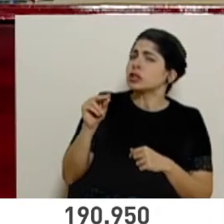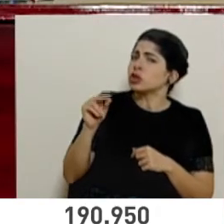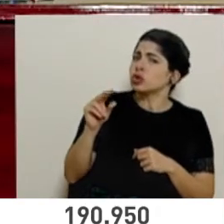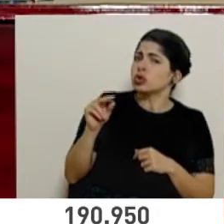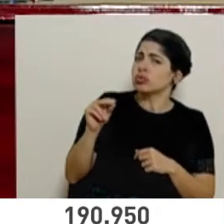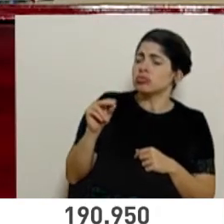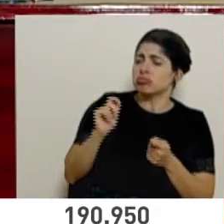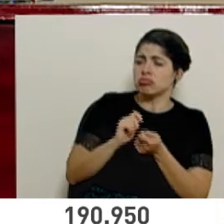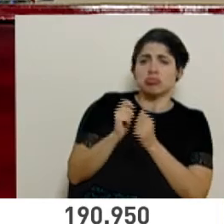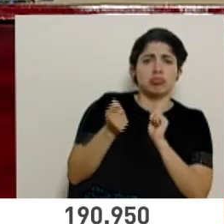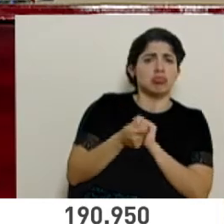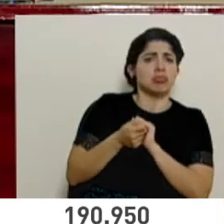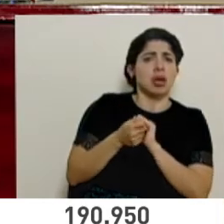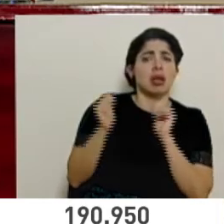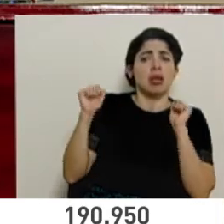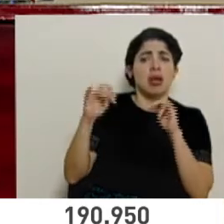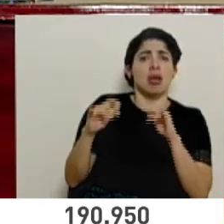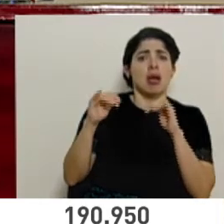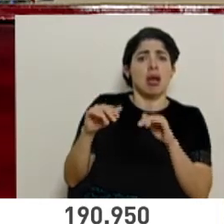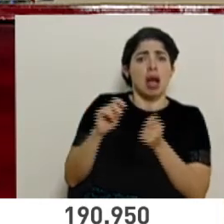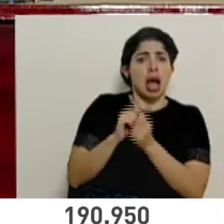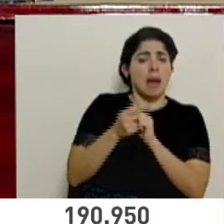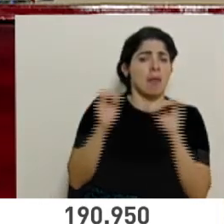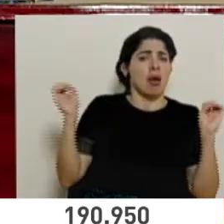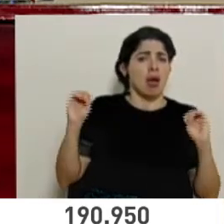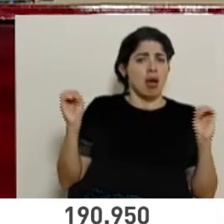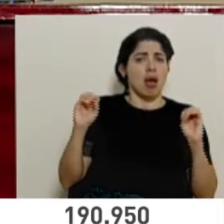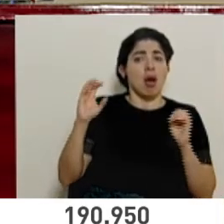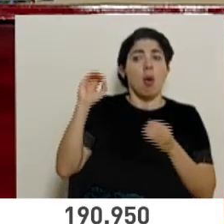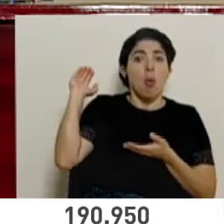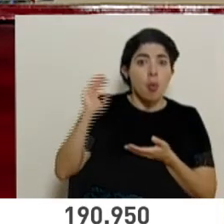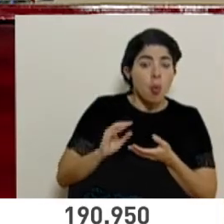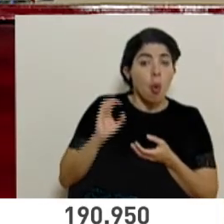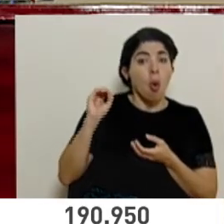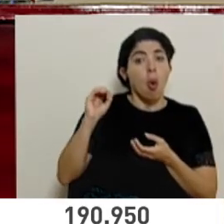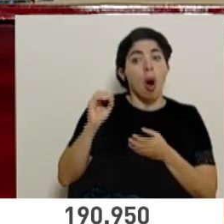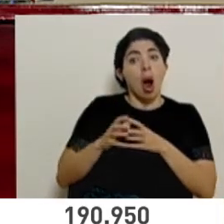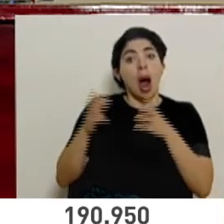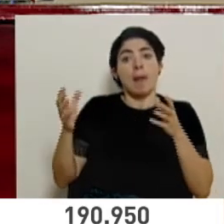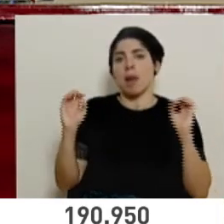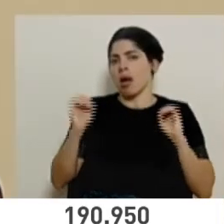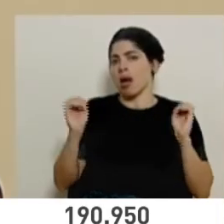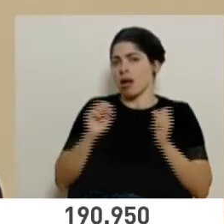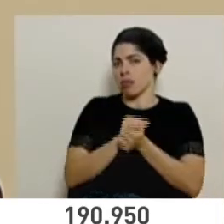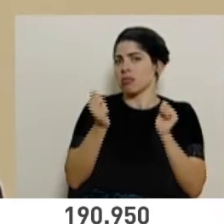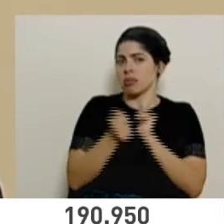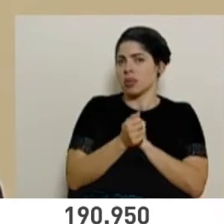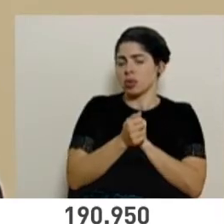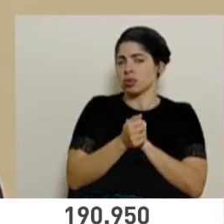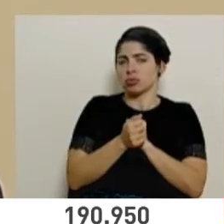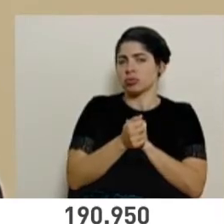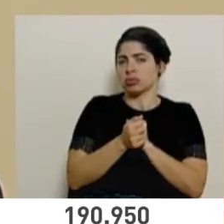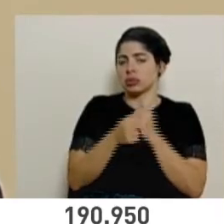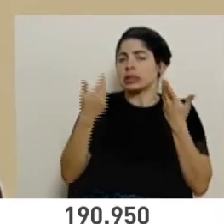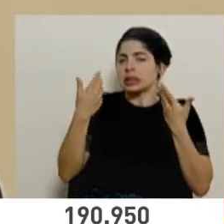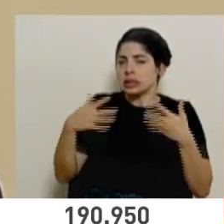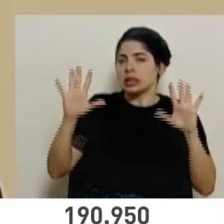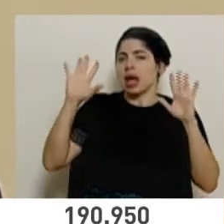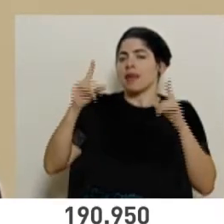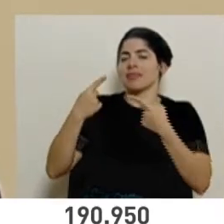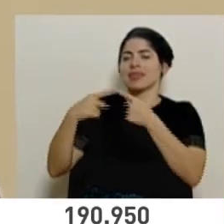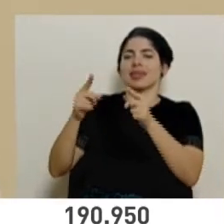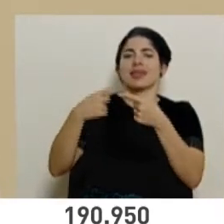No se han modificado los aforos, ni reduciéndolos, ni ampliándolos. Ya las